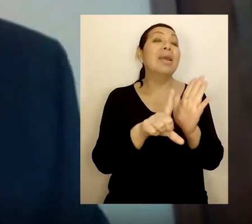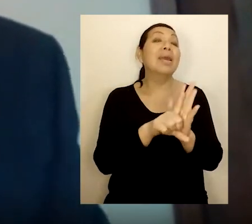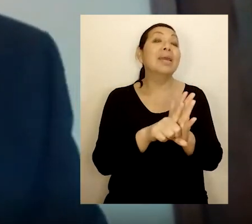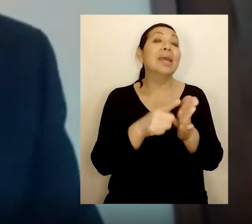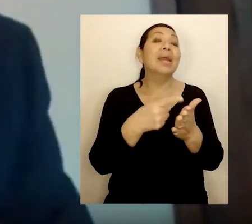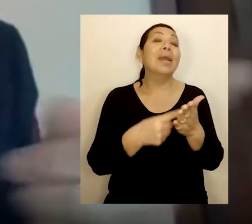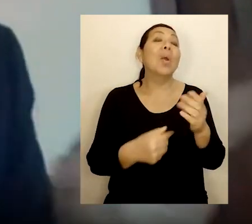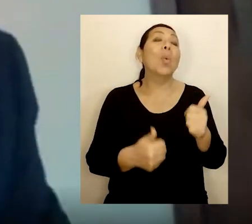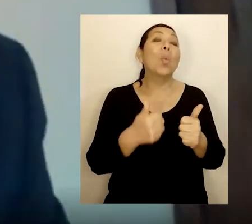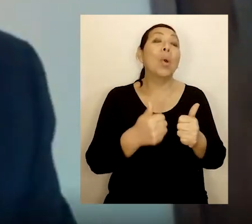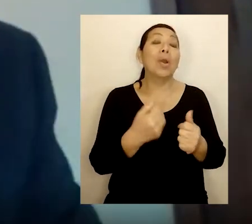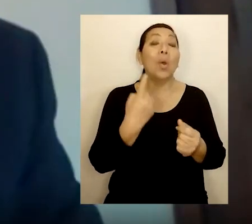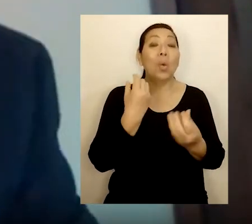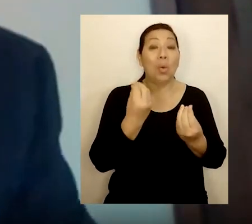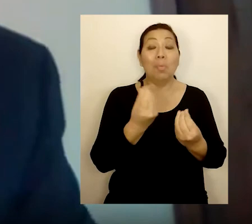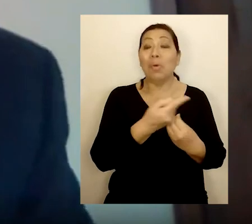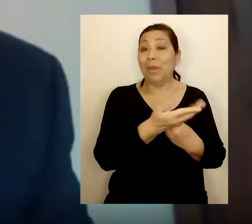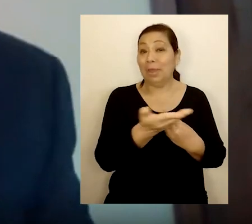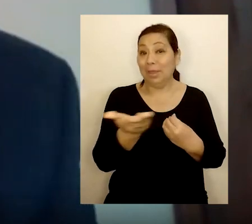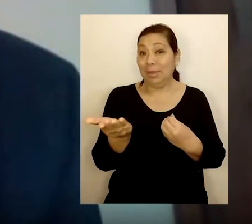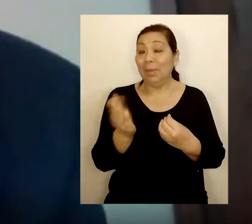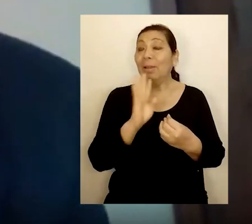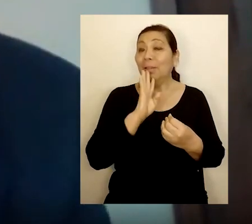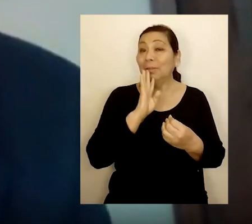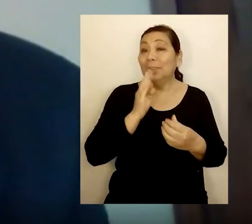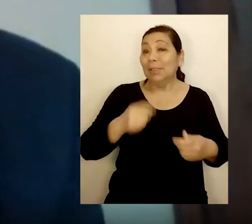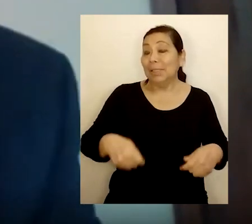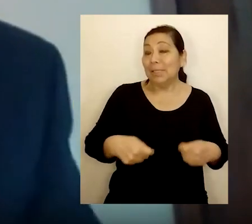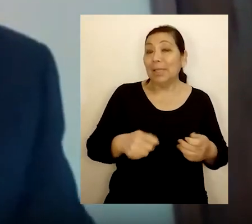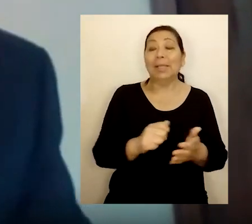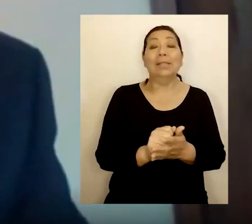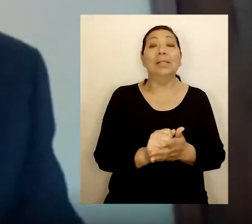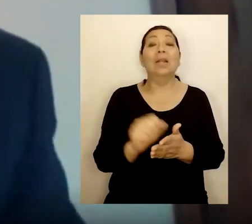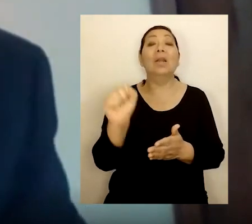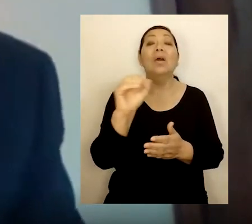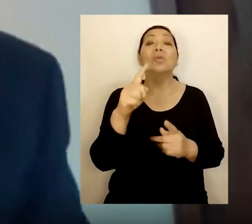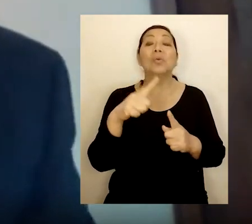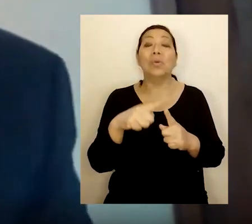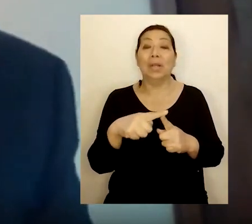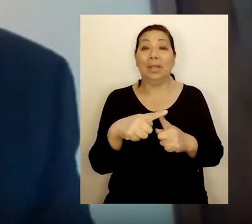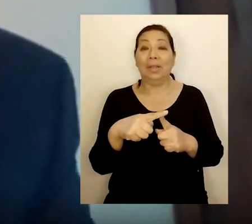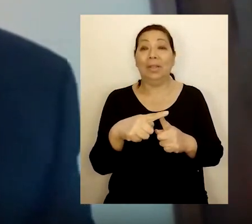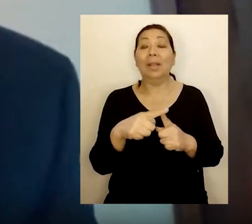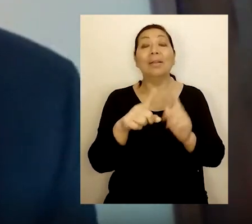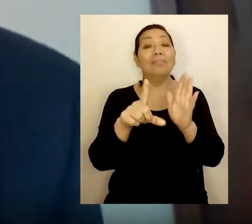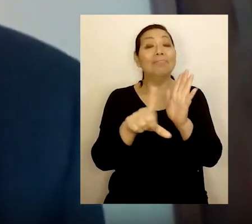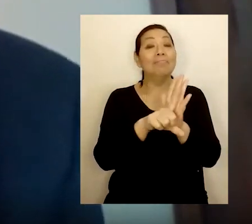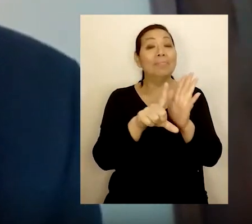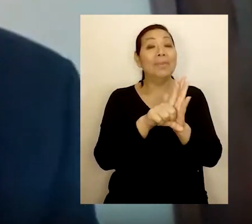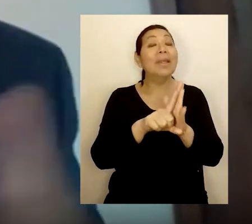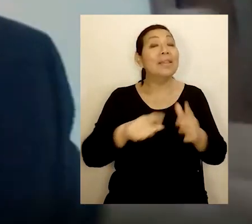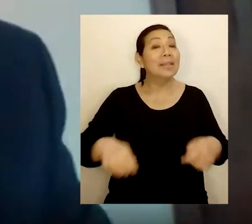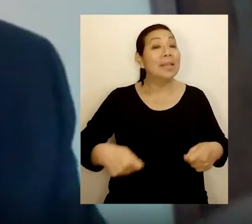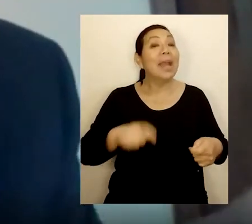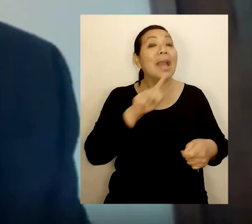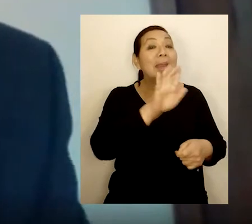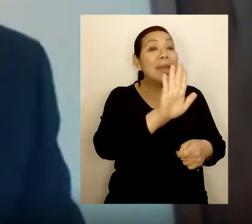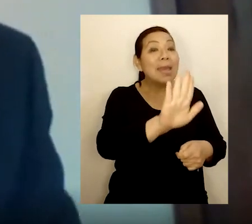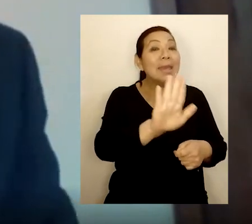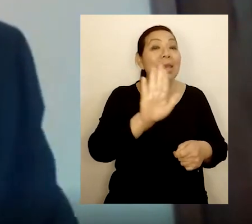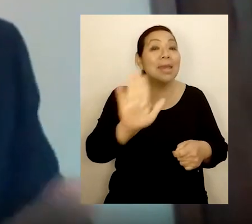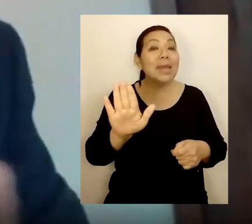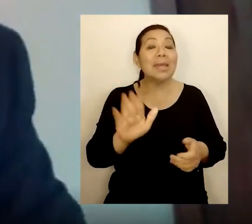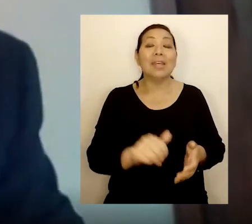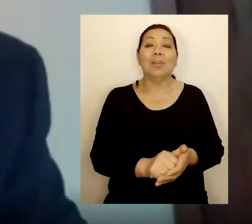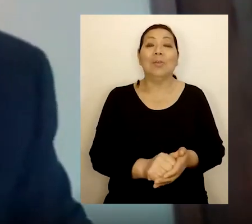aplicó? Como ellos han sustentado gasto, la SUNAT aplicó la legislación de gasto. Ellos son los